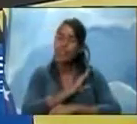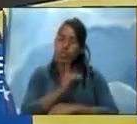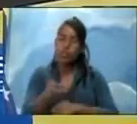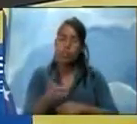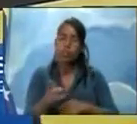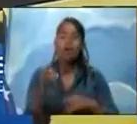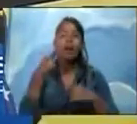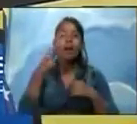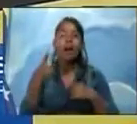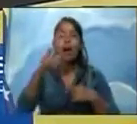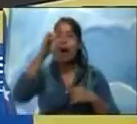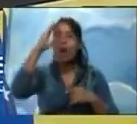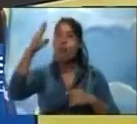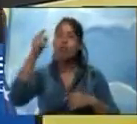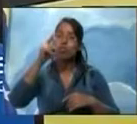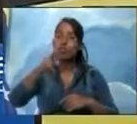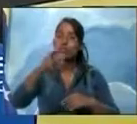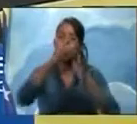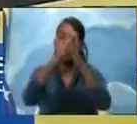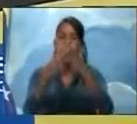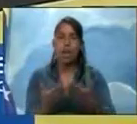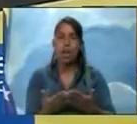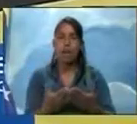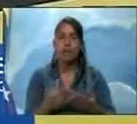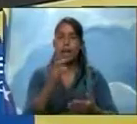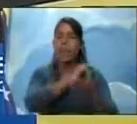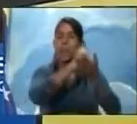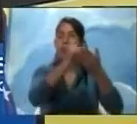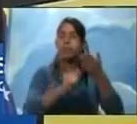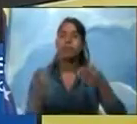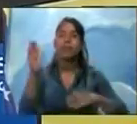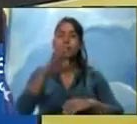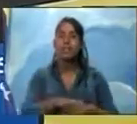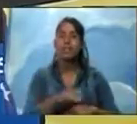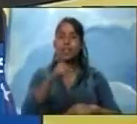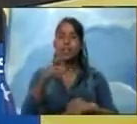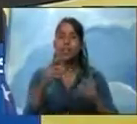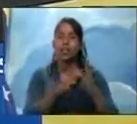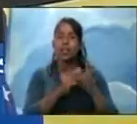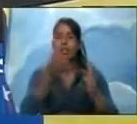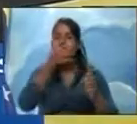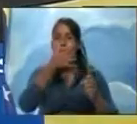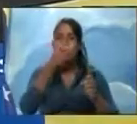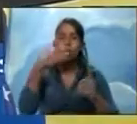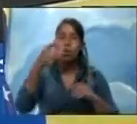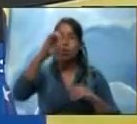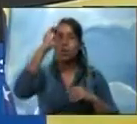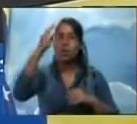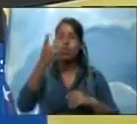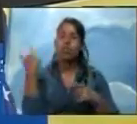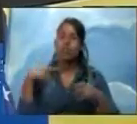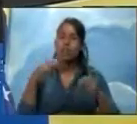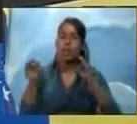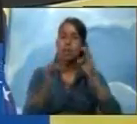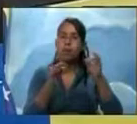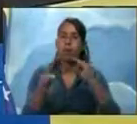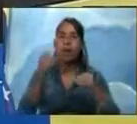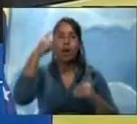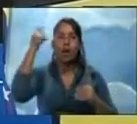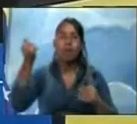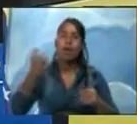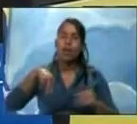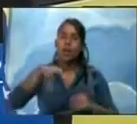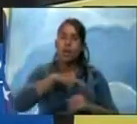para que tomemos en cuenta a Dios y a su palabra. En las Escrituras está todo lo que Dios tiene preparado para